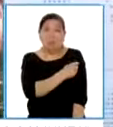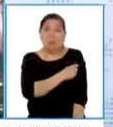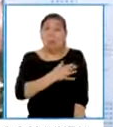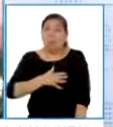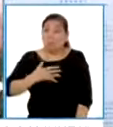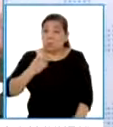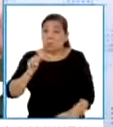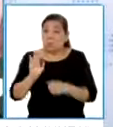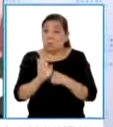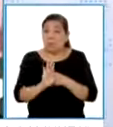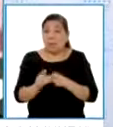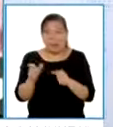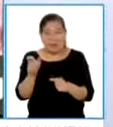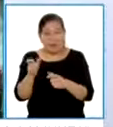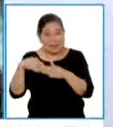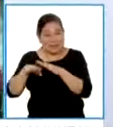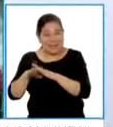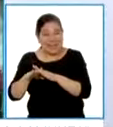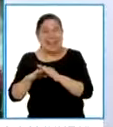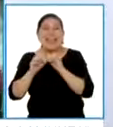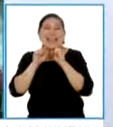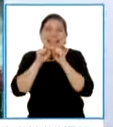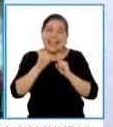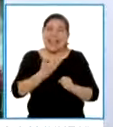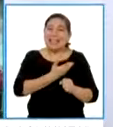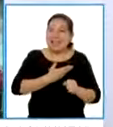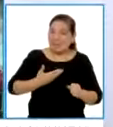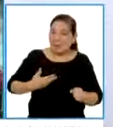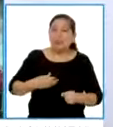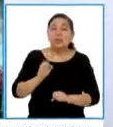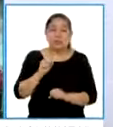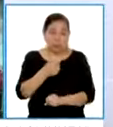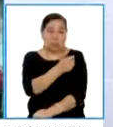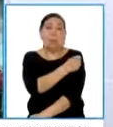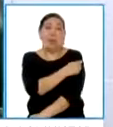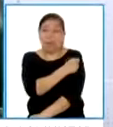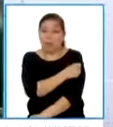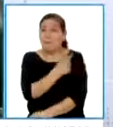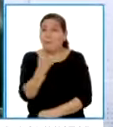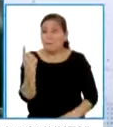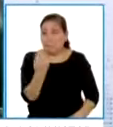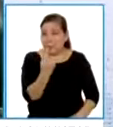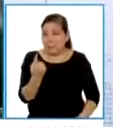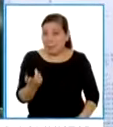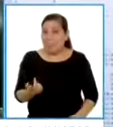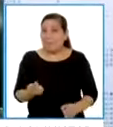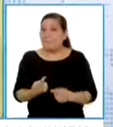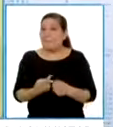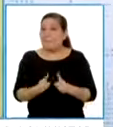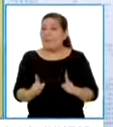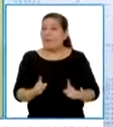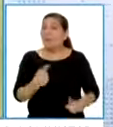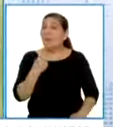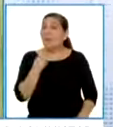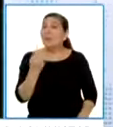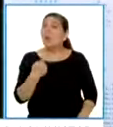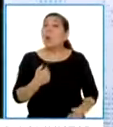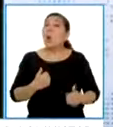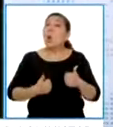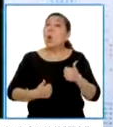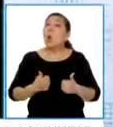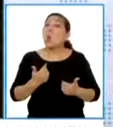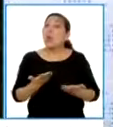pueda garantizar que los miembros de mesa estén vacunados. Muy bien, ese es un objetivo. Nos digan entonces cuáles